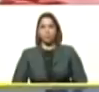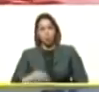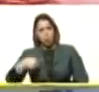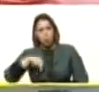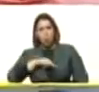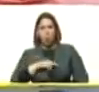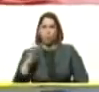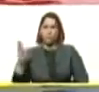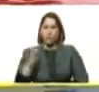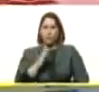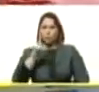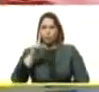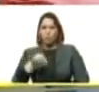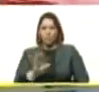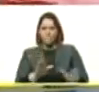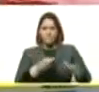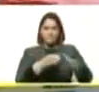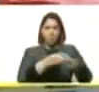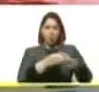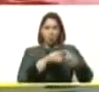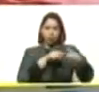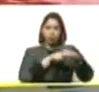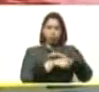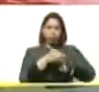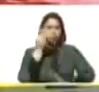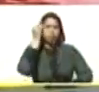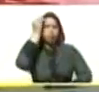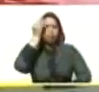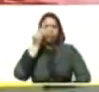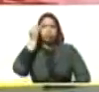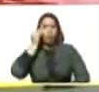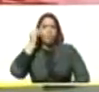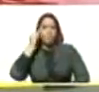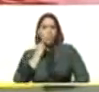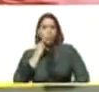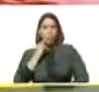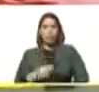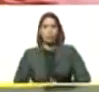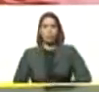Nosotros venimos de los cuarteles y del pensamiento bolivariano.